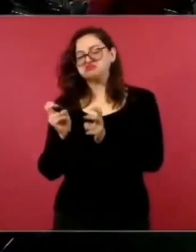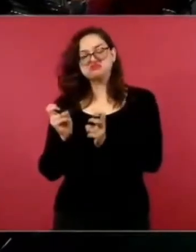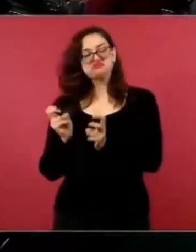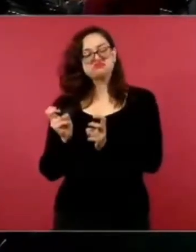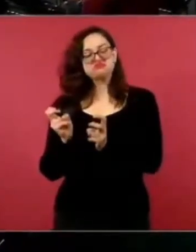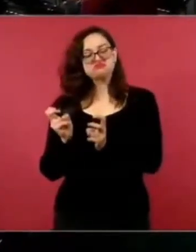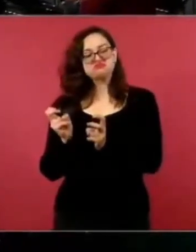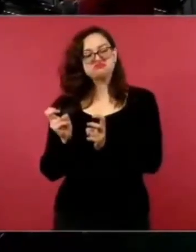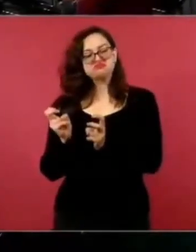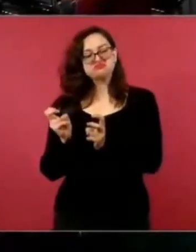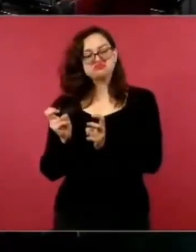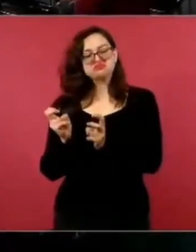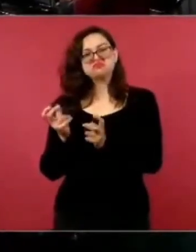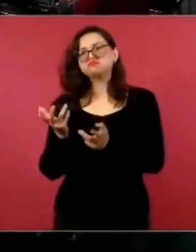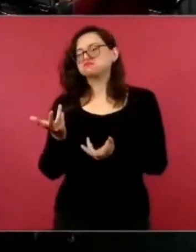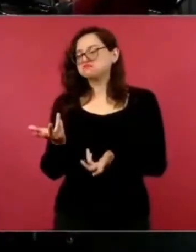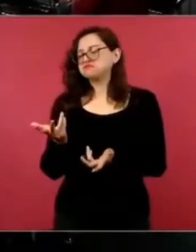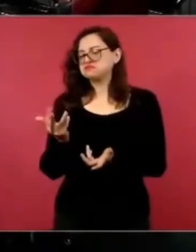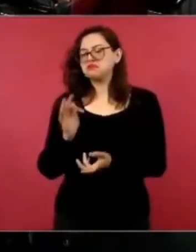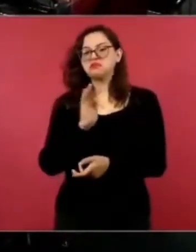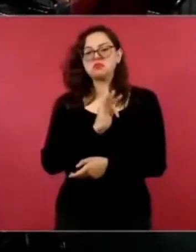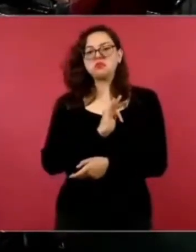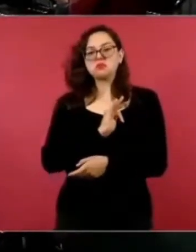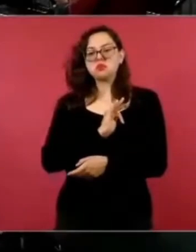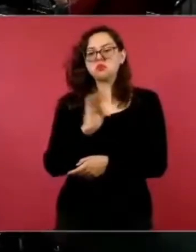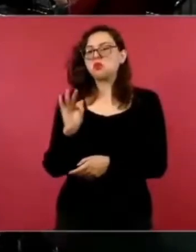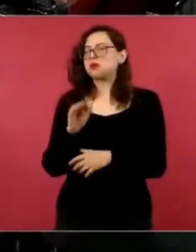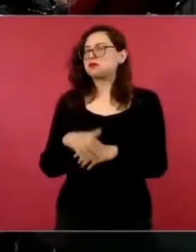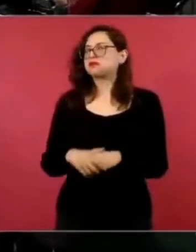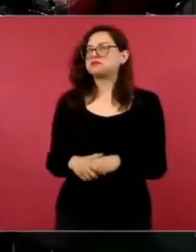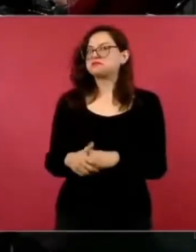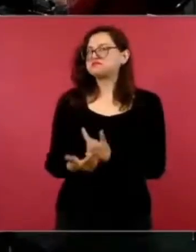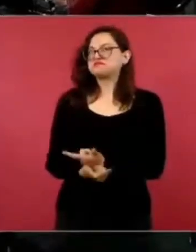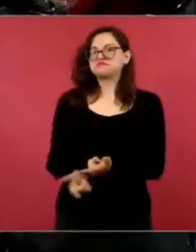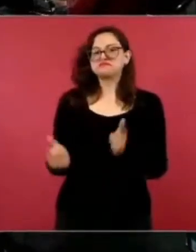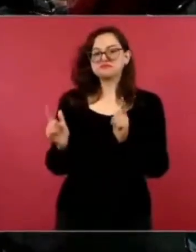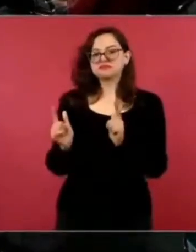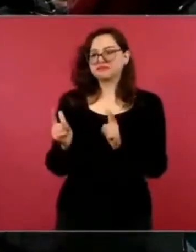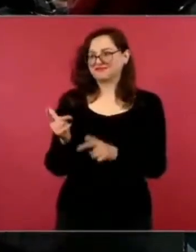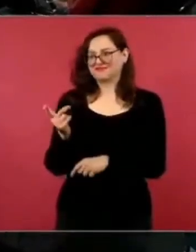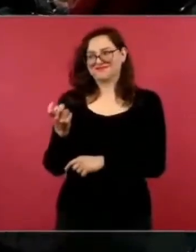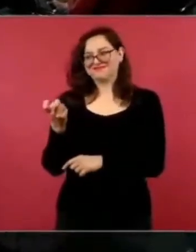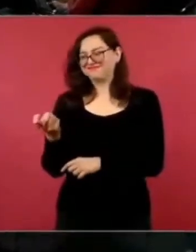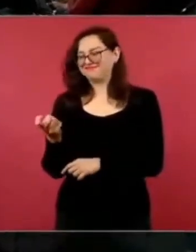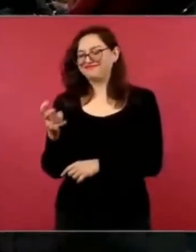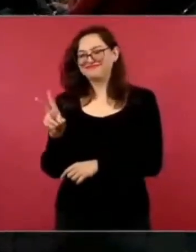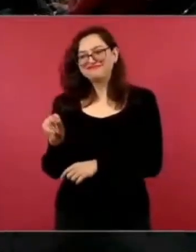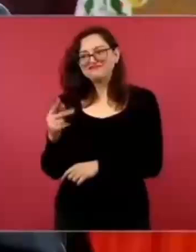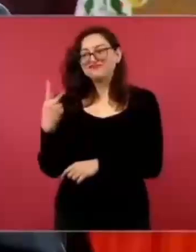tiene la misión de cuidar